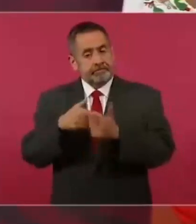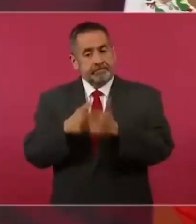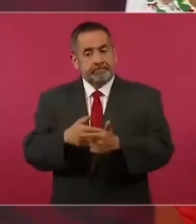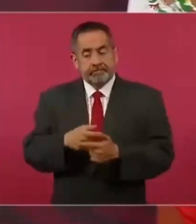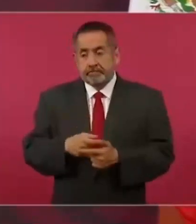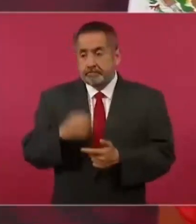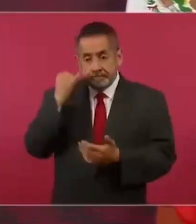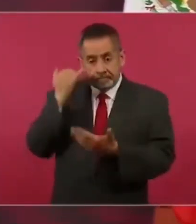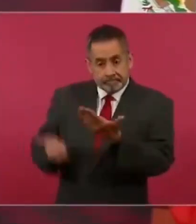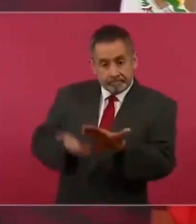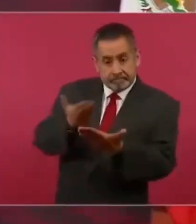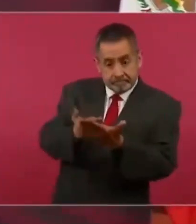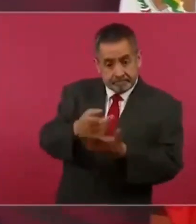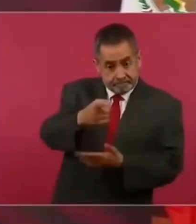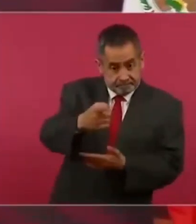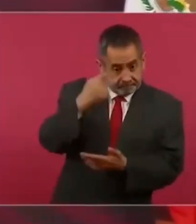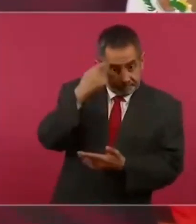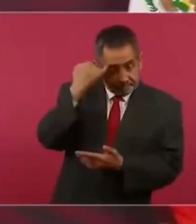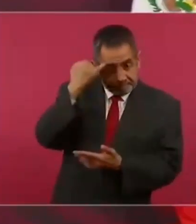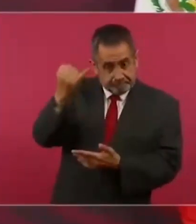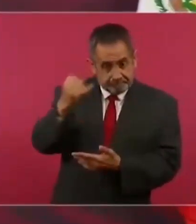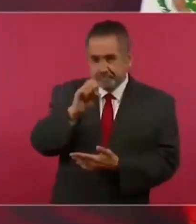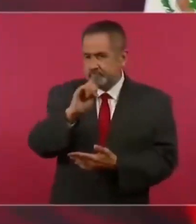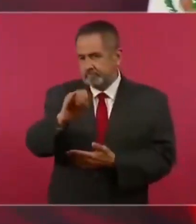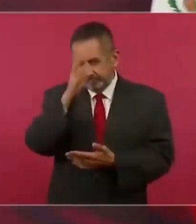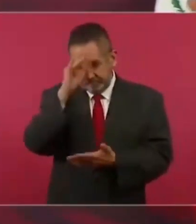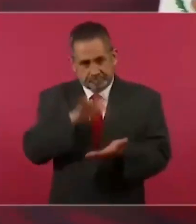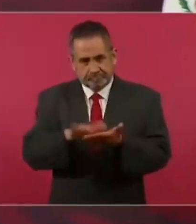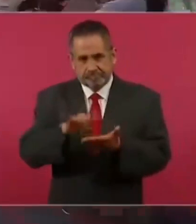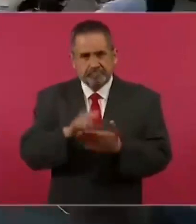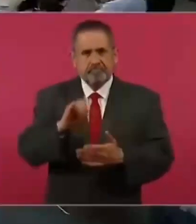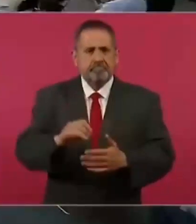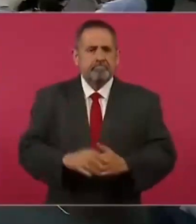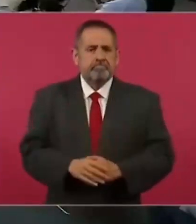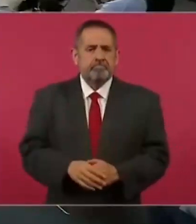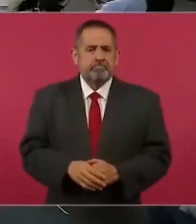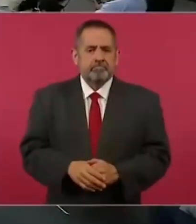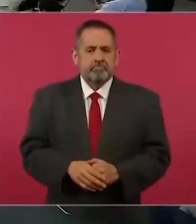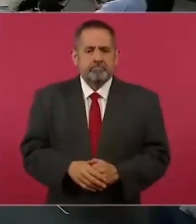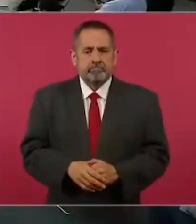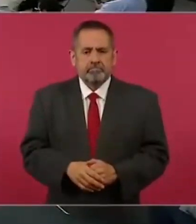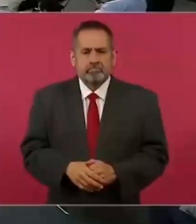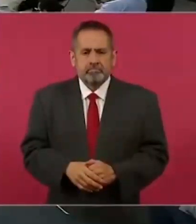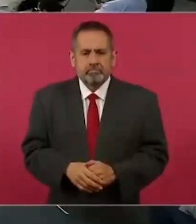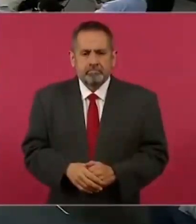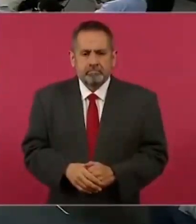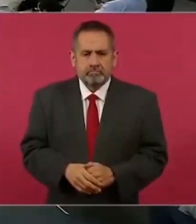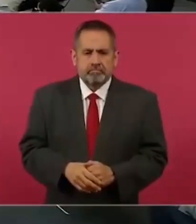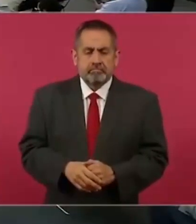y si hay una iniciativa de ese tipo, claro que la apoyamos. ¿Con los grupos del crimen organizado, presidente?